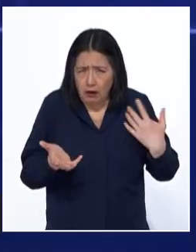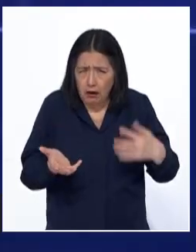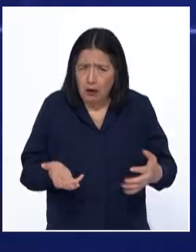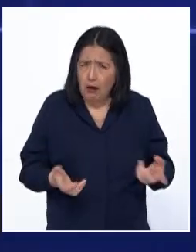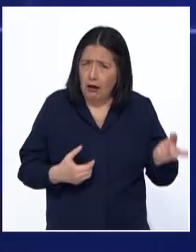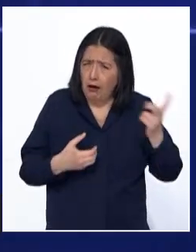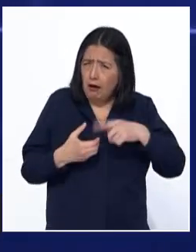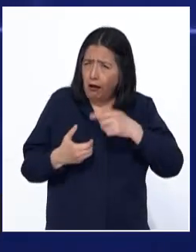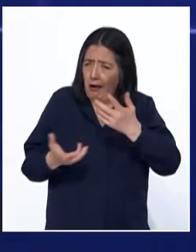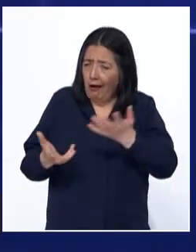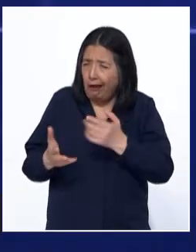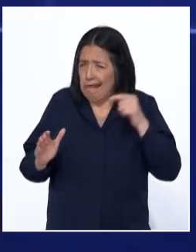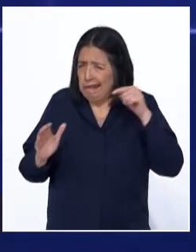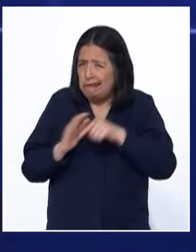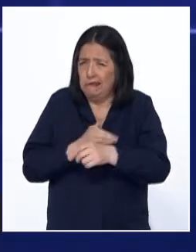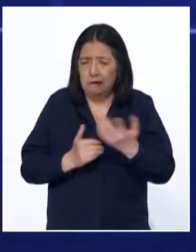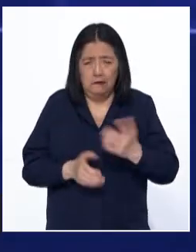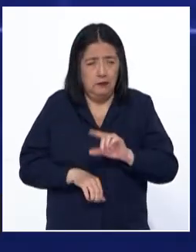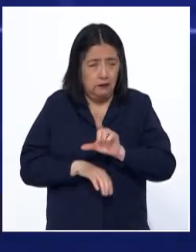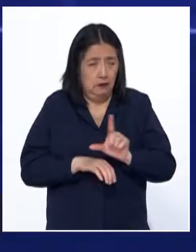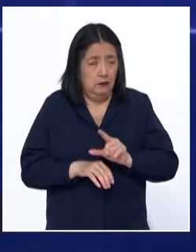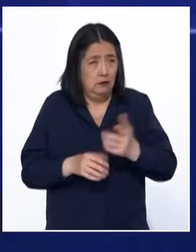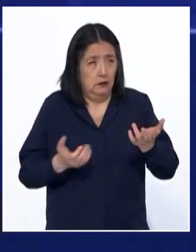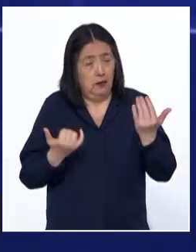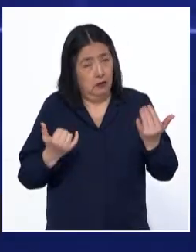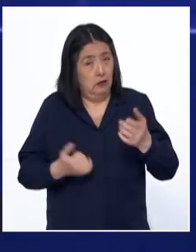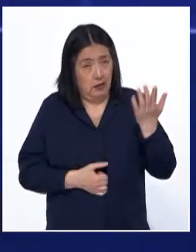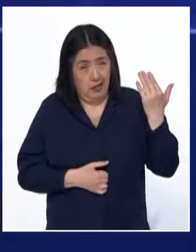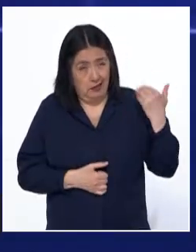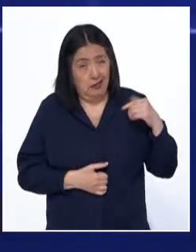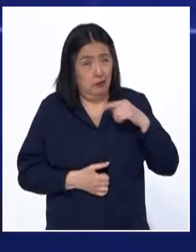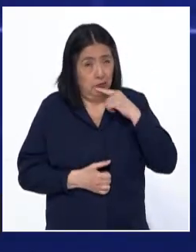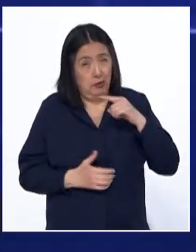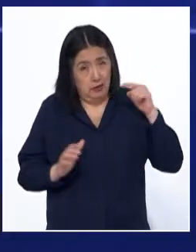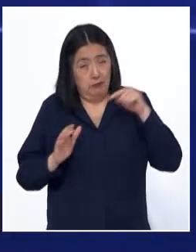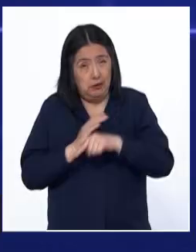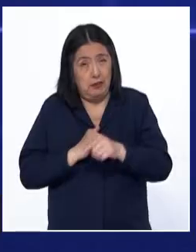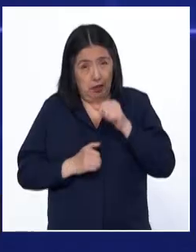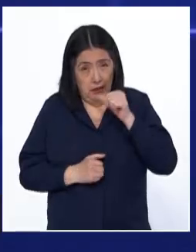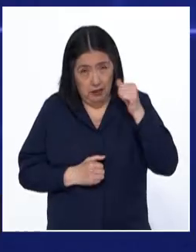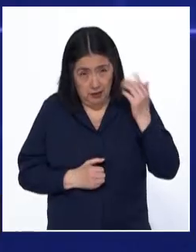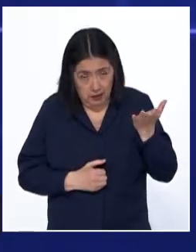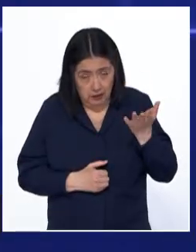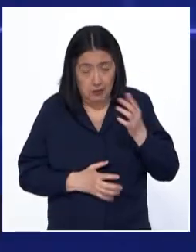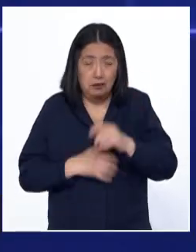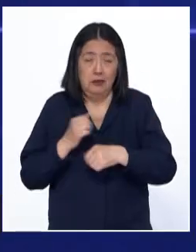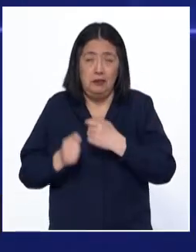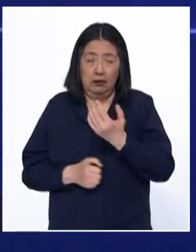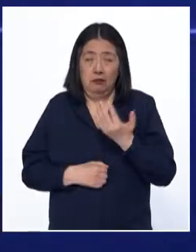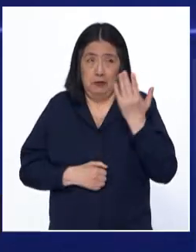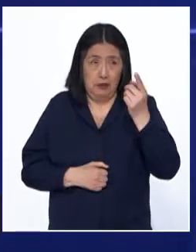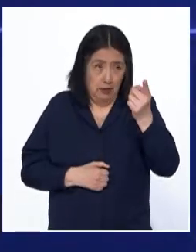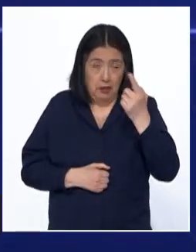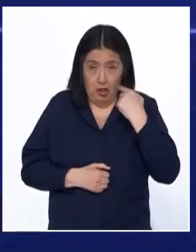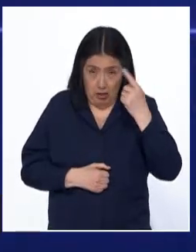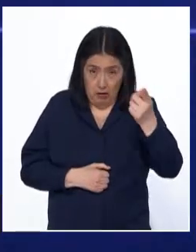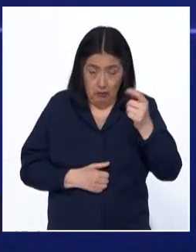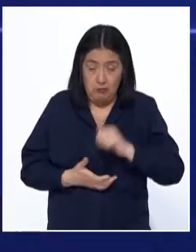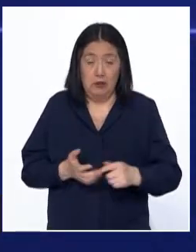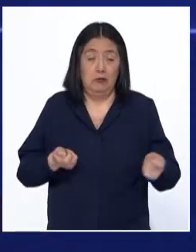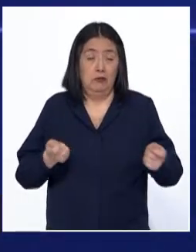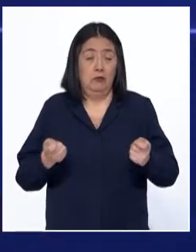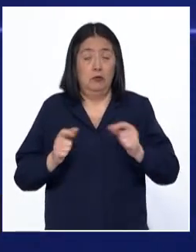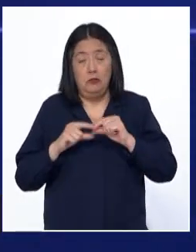en un crimen que se produjo en Lince, en el distrito donde han matado a una mujer ayer, el año pasado. Este sujeto es acusado de dirigir